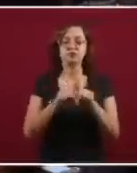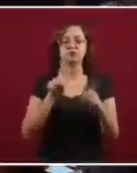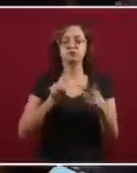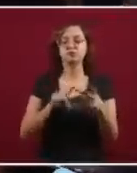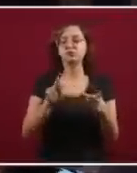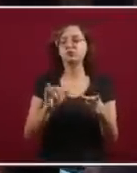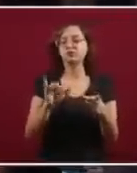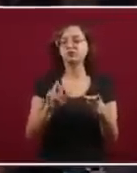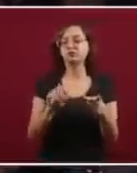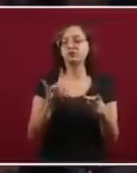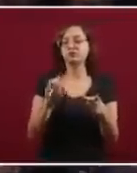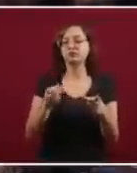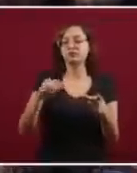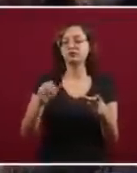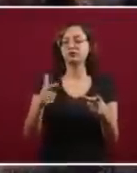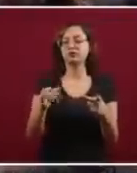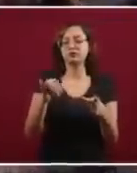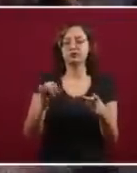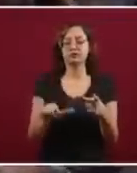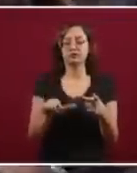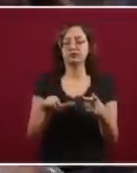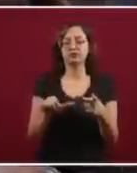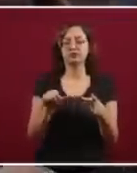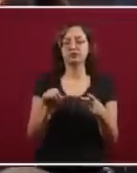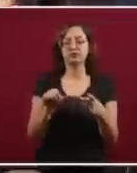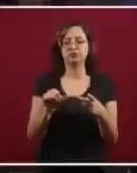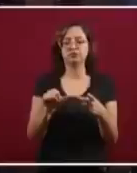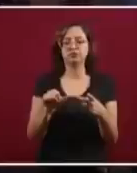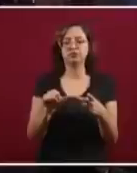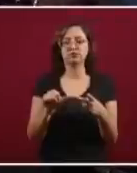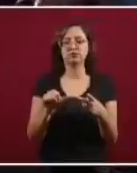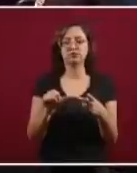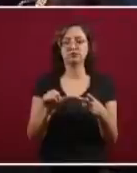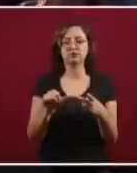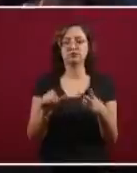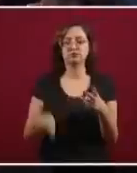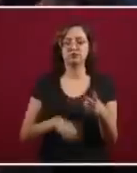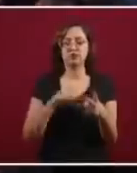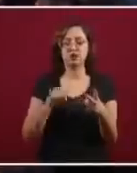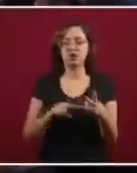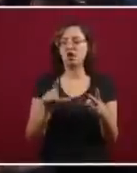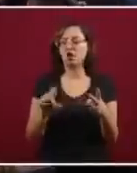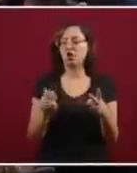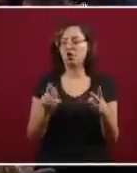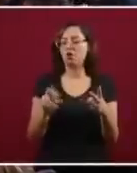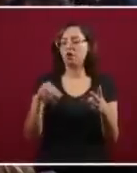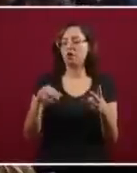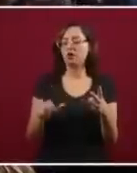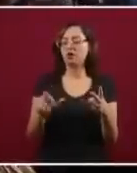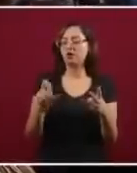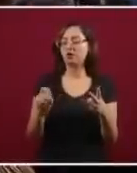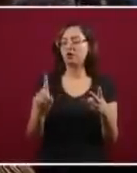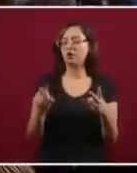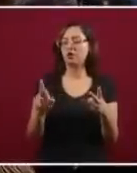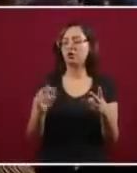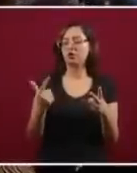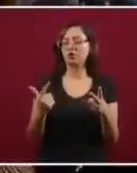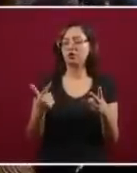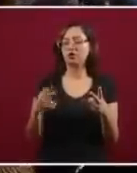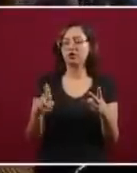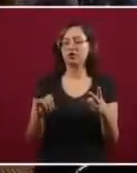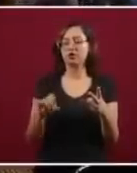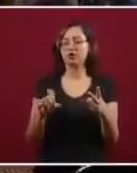mejía e lorena rodríguez les van a explicar